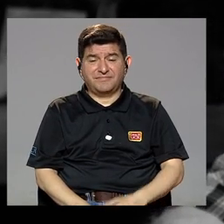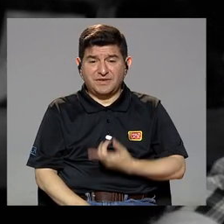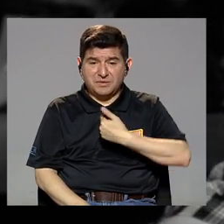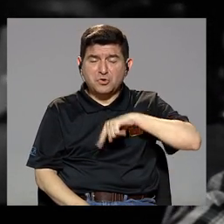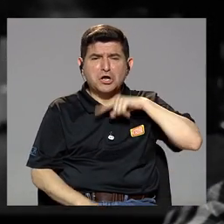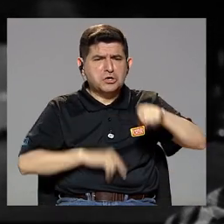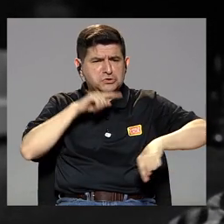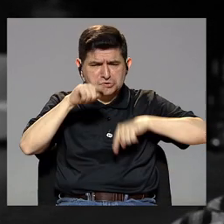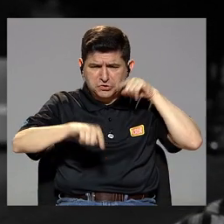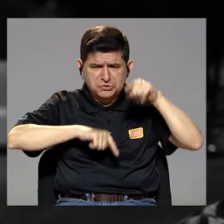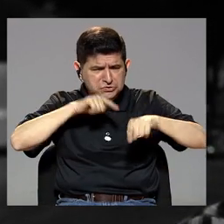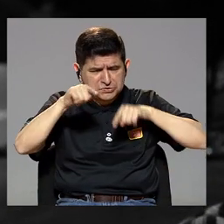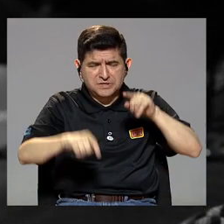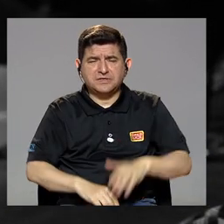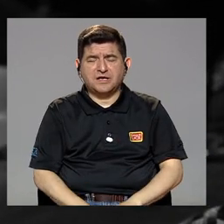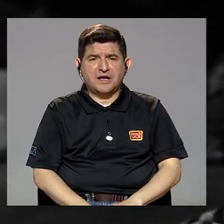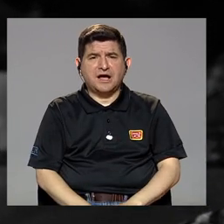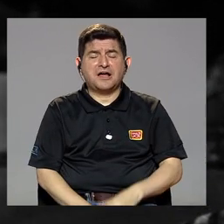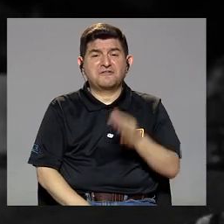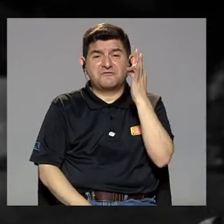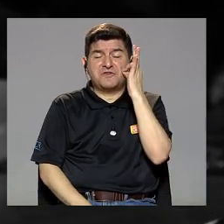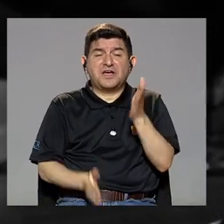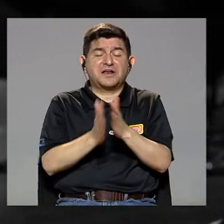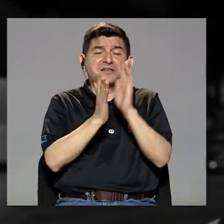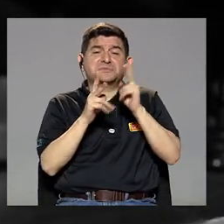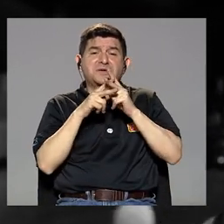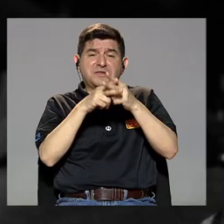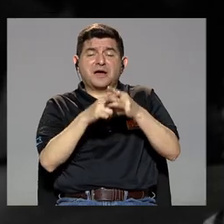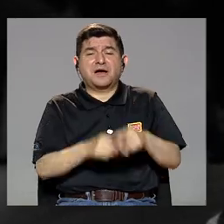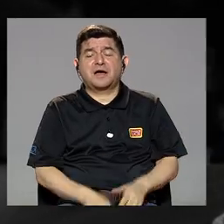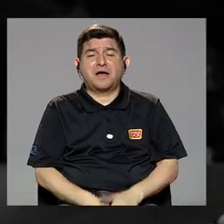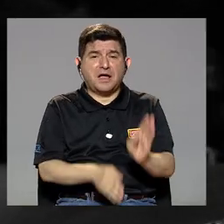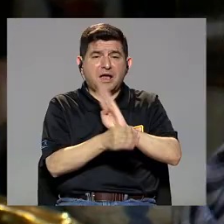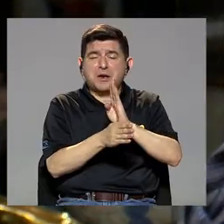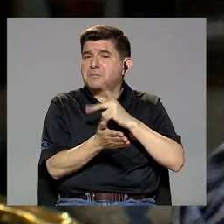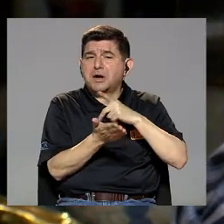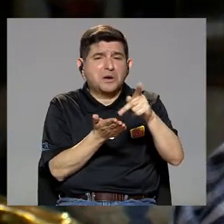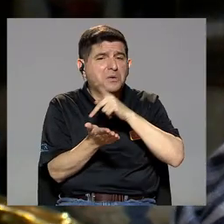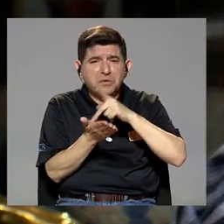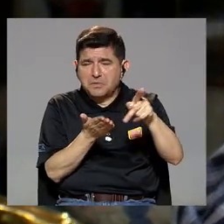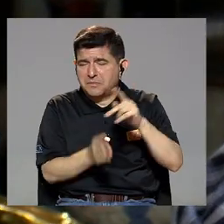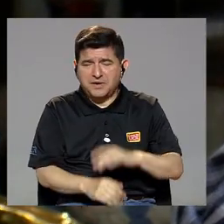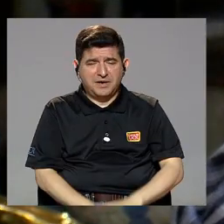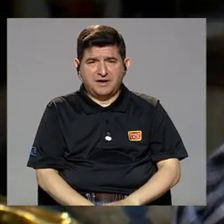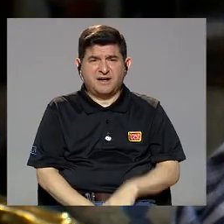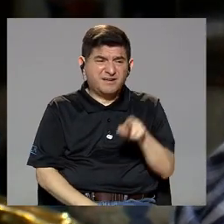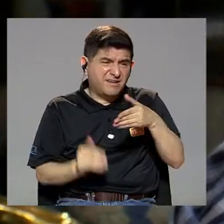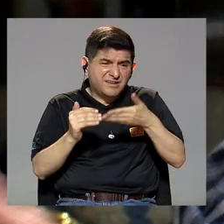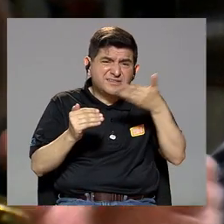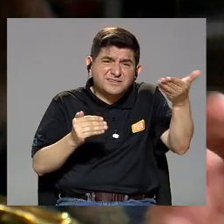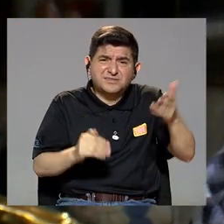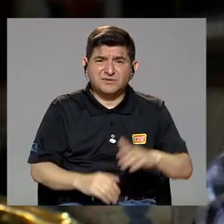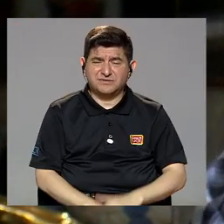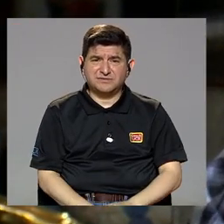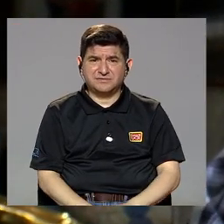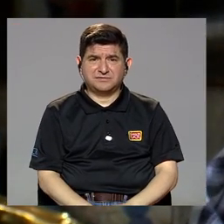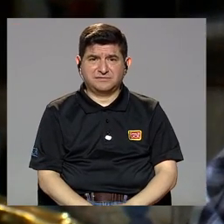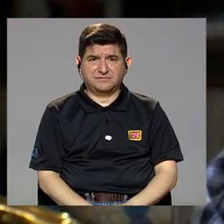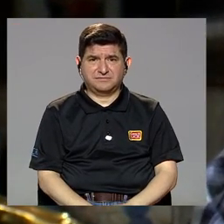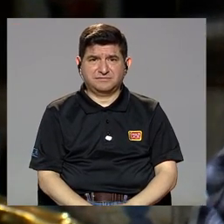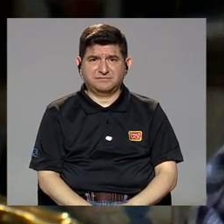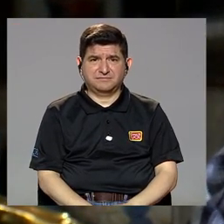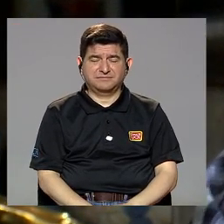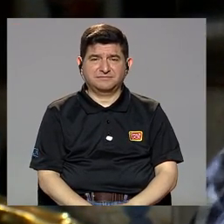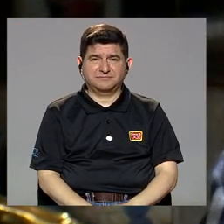criticamos me fijé les pedía préstamos en el banco y no los pagaba en este tipo de cosas y entonces